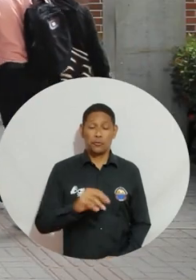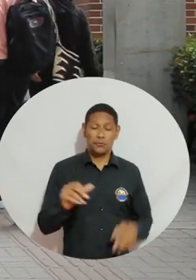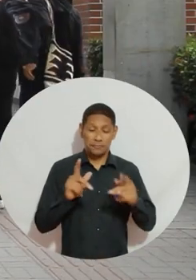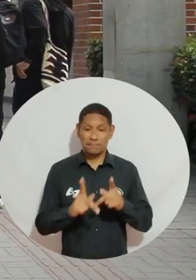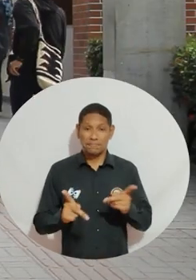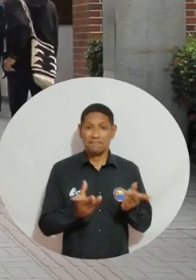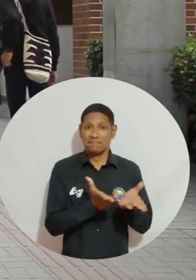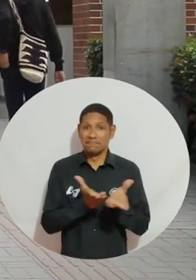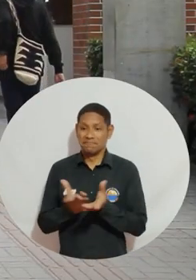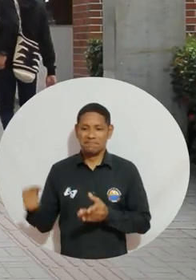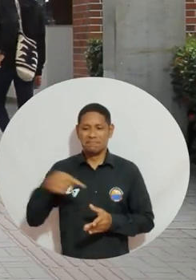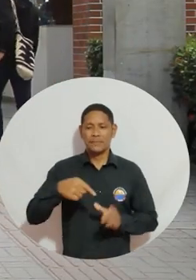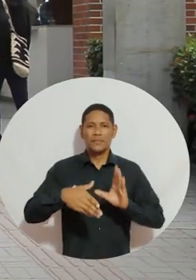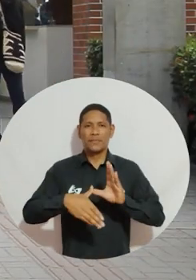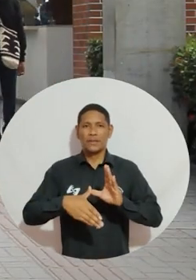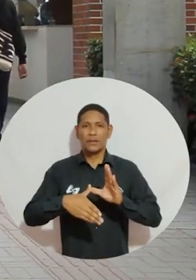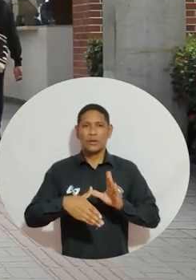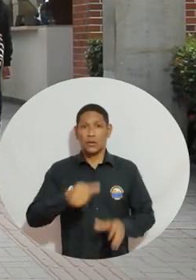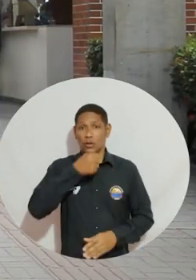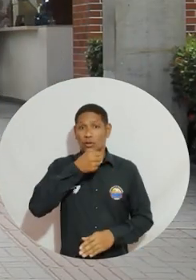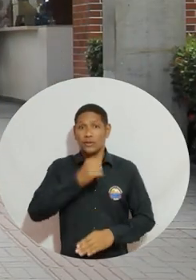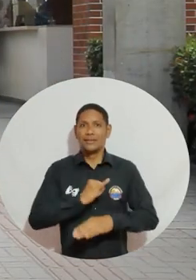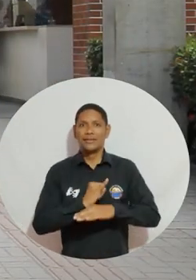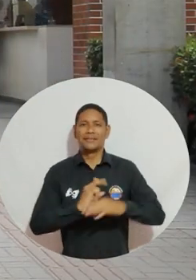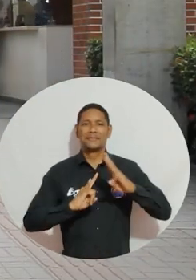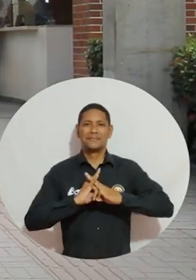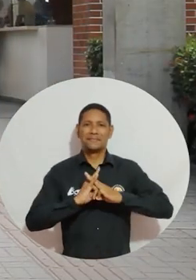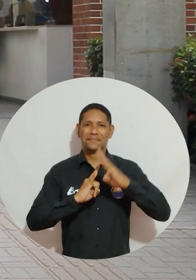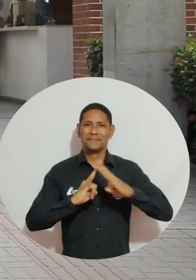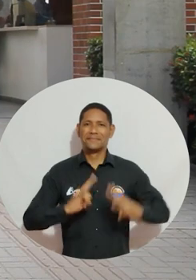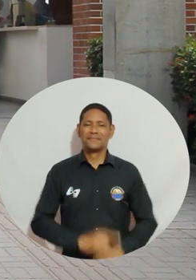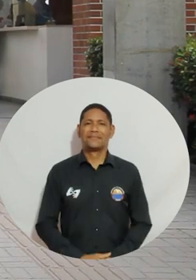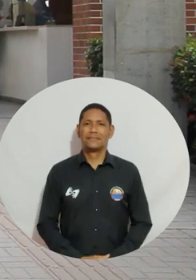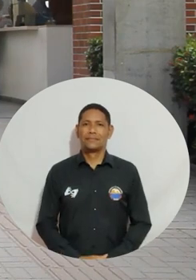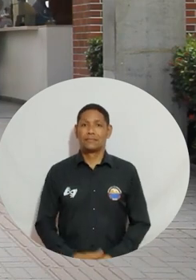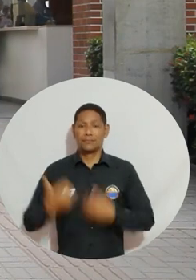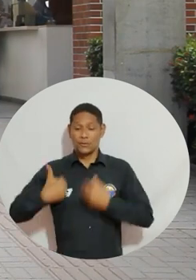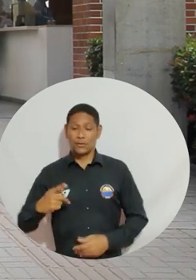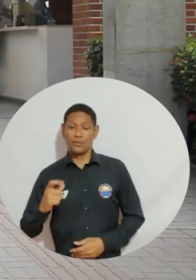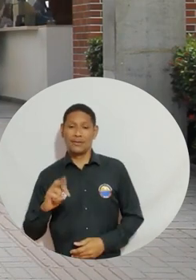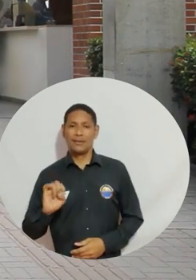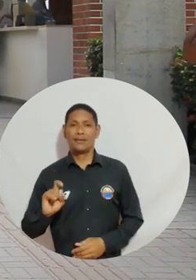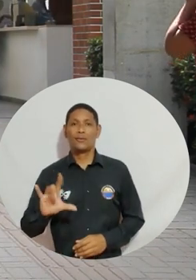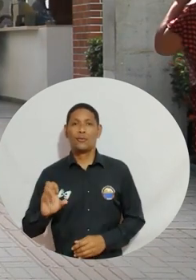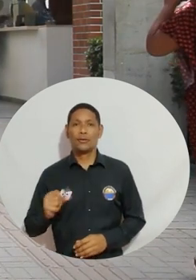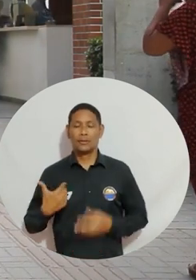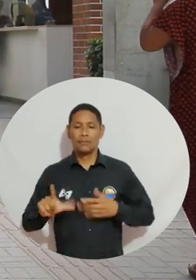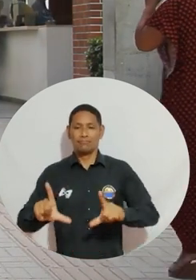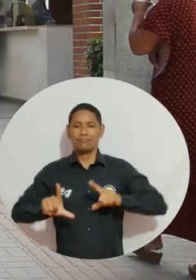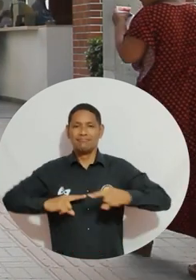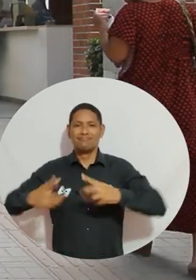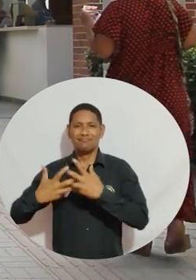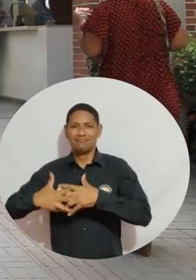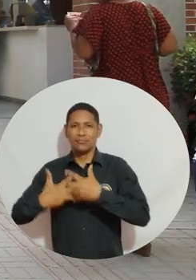Televidentes, sean todos bienvenidos a El Campus TV, programa institucional de la Universidad del Magdalena. Yo soy Karen Cuau, graduada del programa